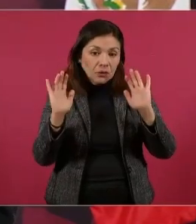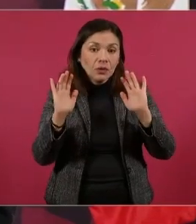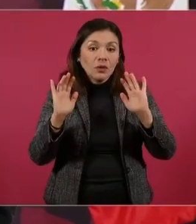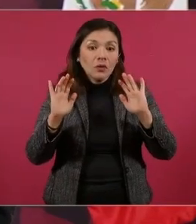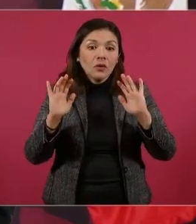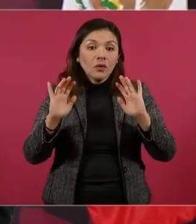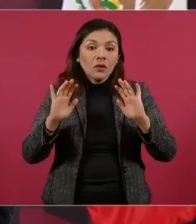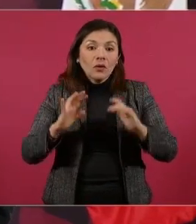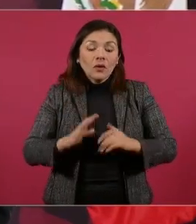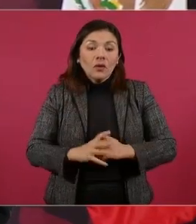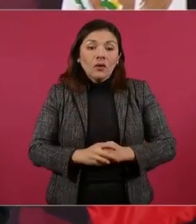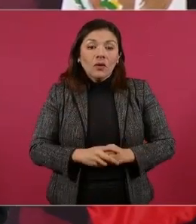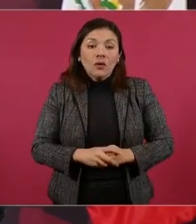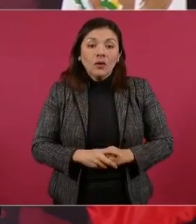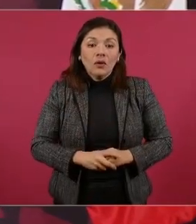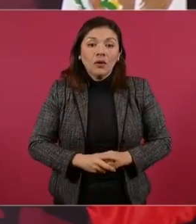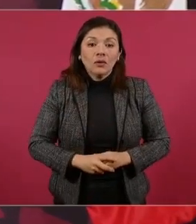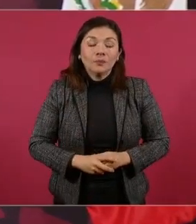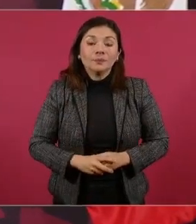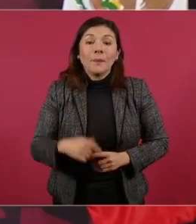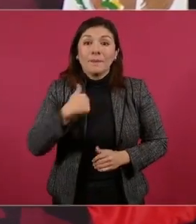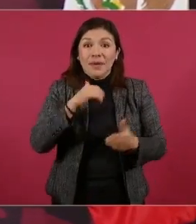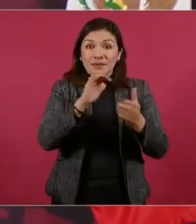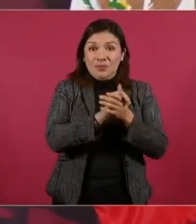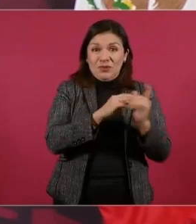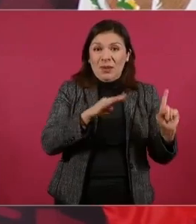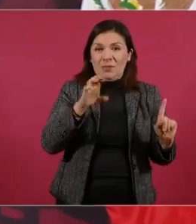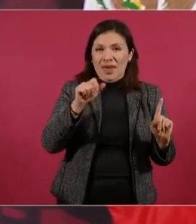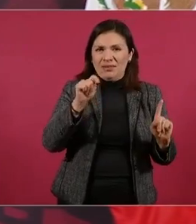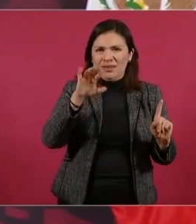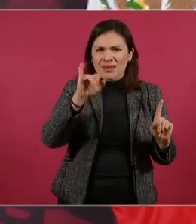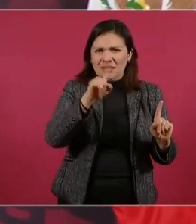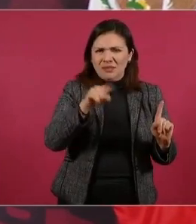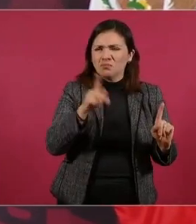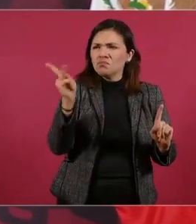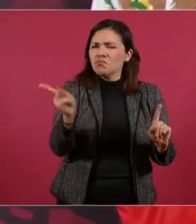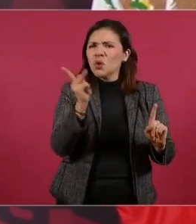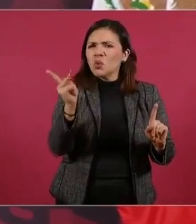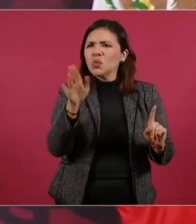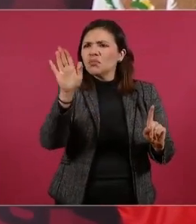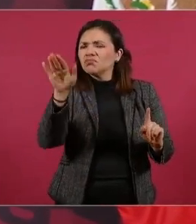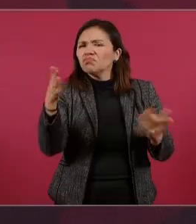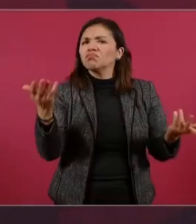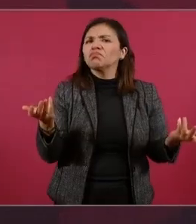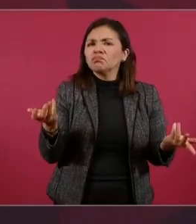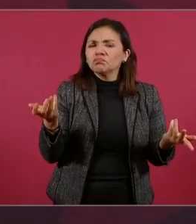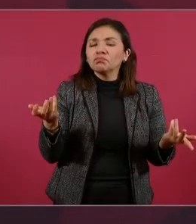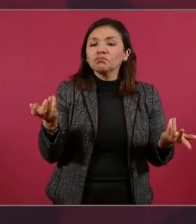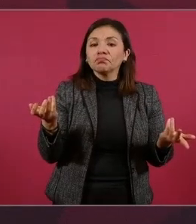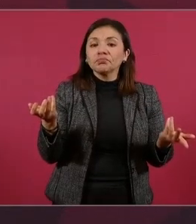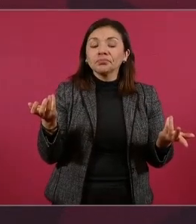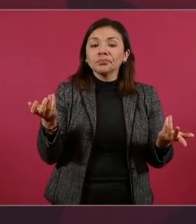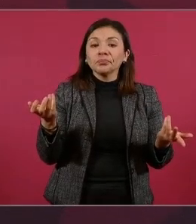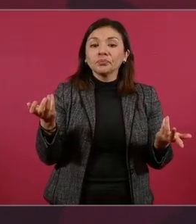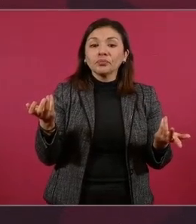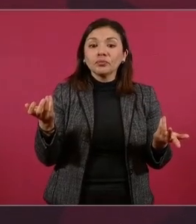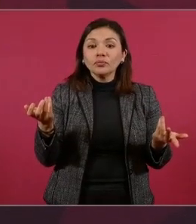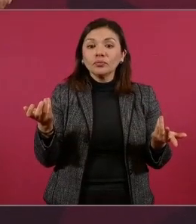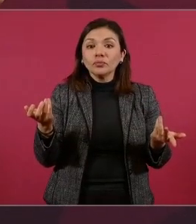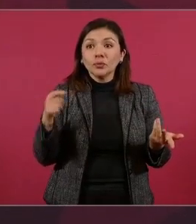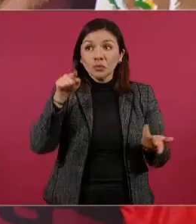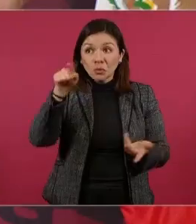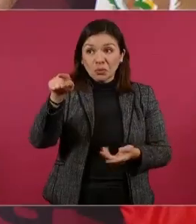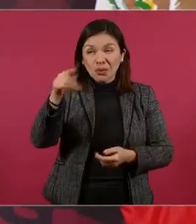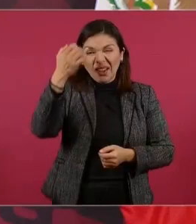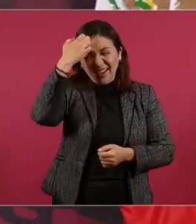este y beatri le preguntó Y qué Este vas a